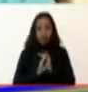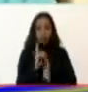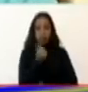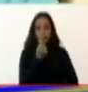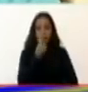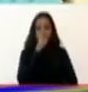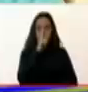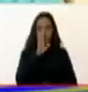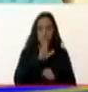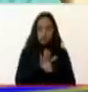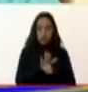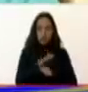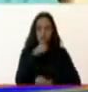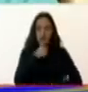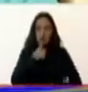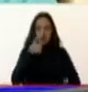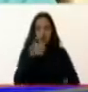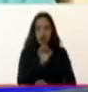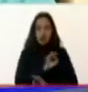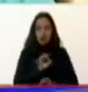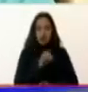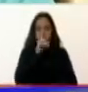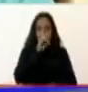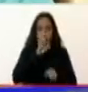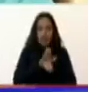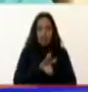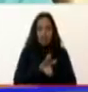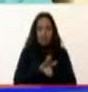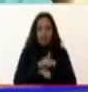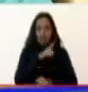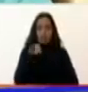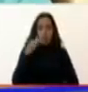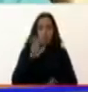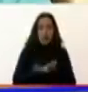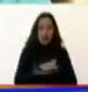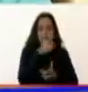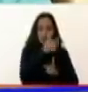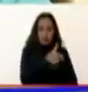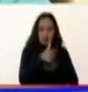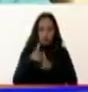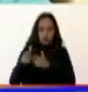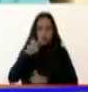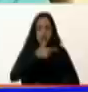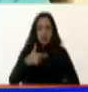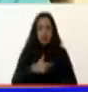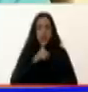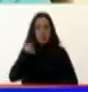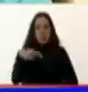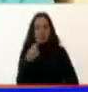Silencio total. Callan la masacre de Cochabamba. Le echan la